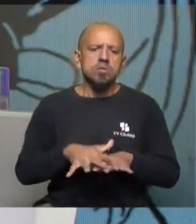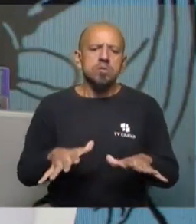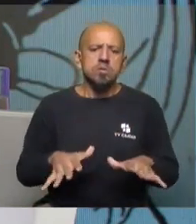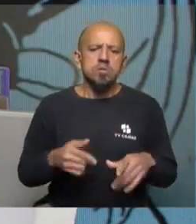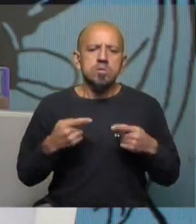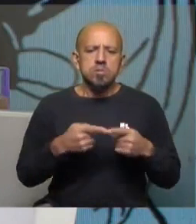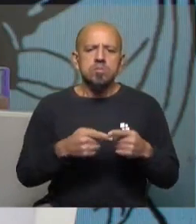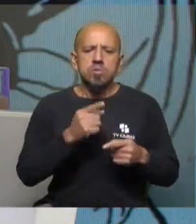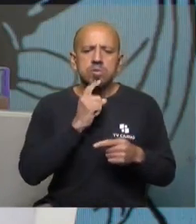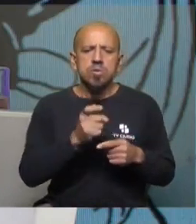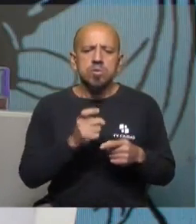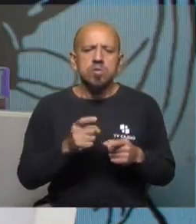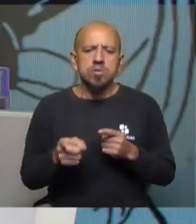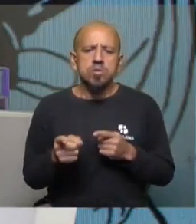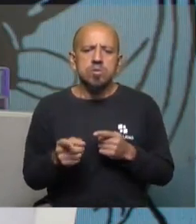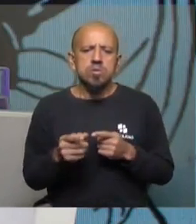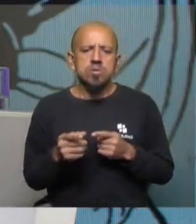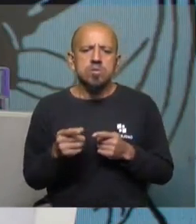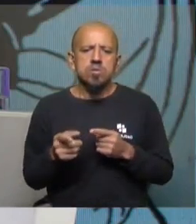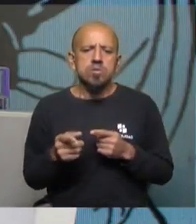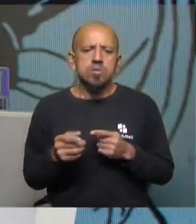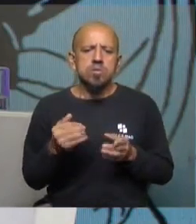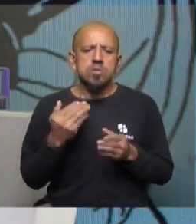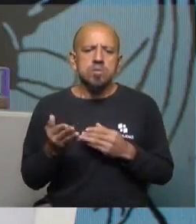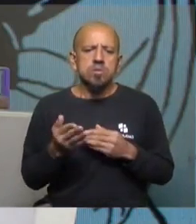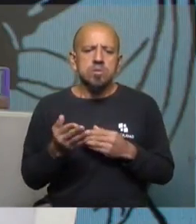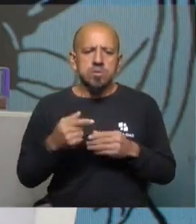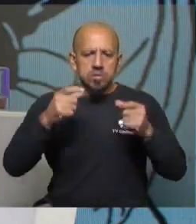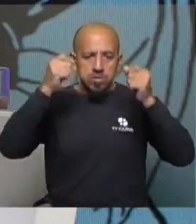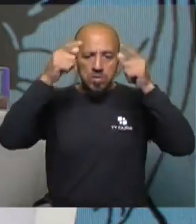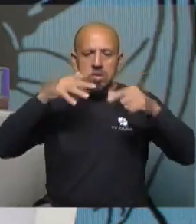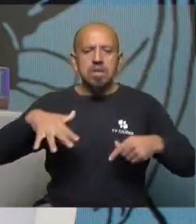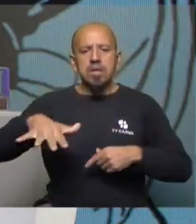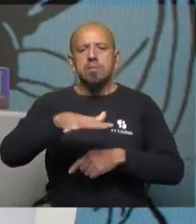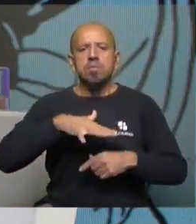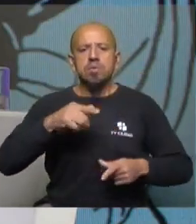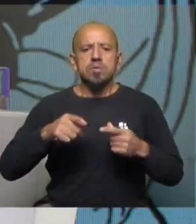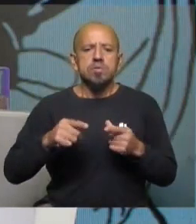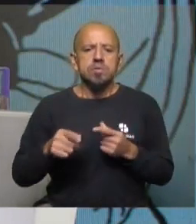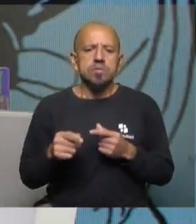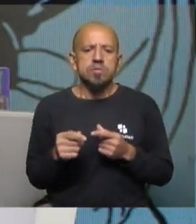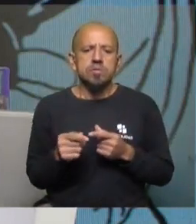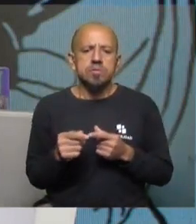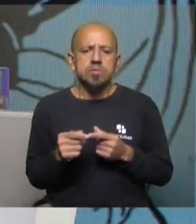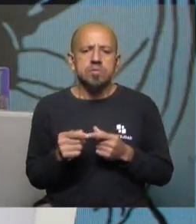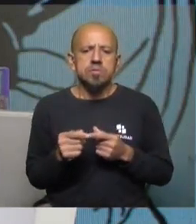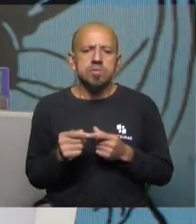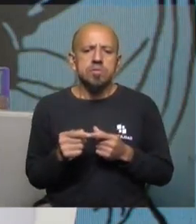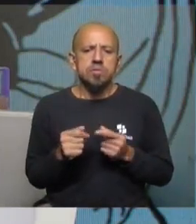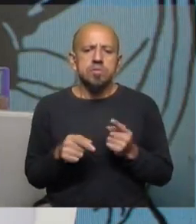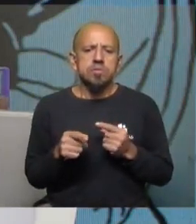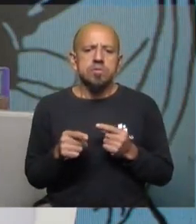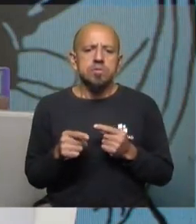punta colorada que tengo un ranchito que da al campo entonces todo ese campo son que ahora Estamos viendo atrás por ejemplo